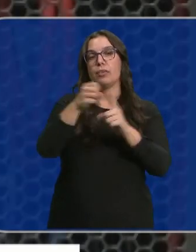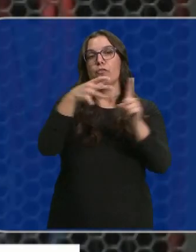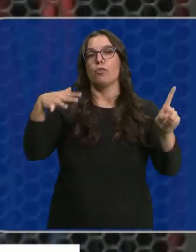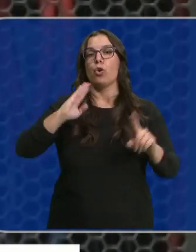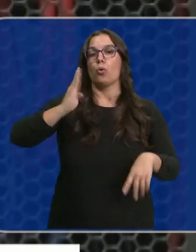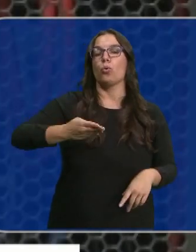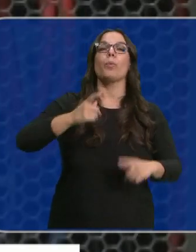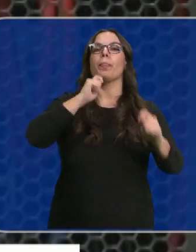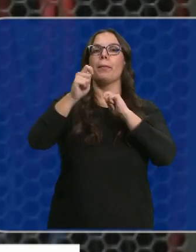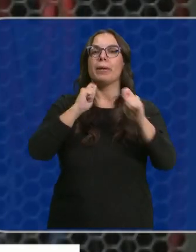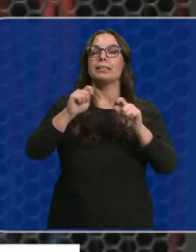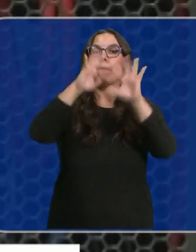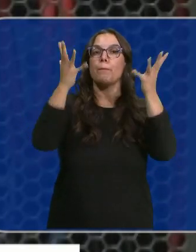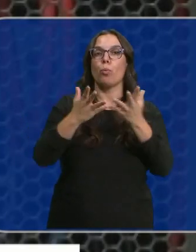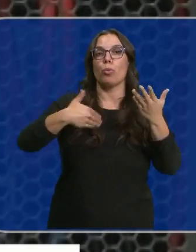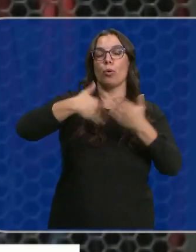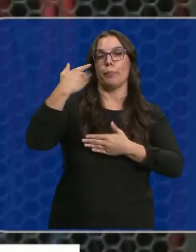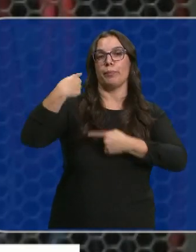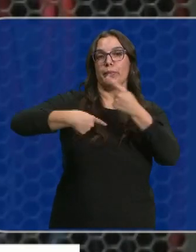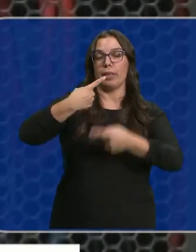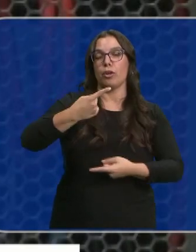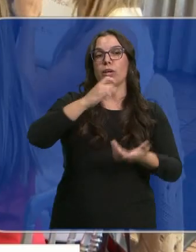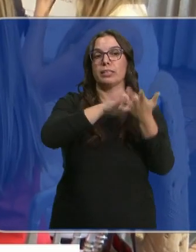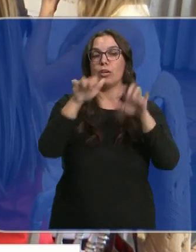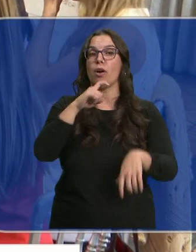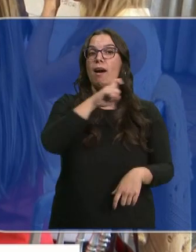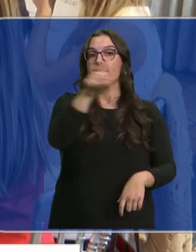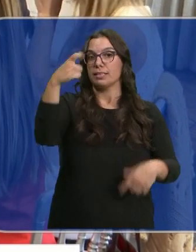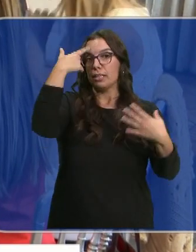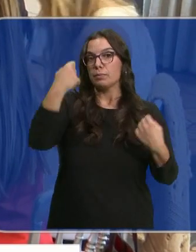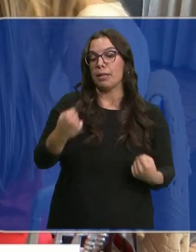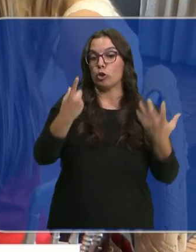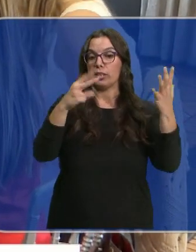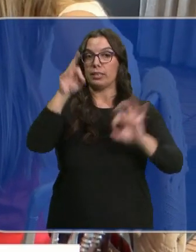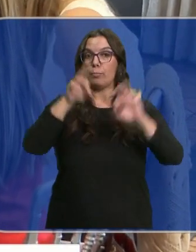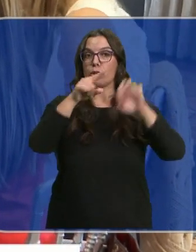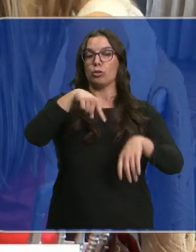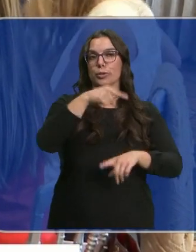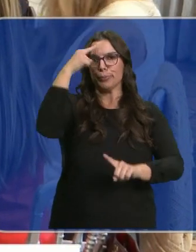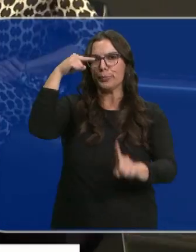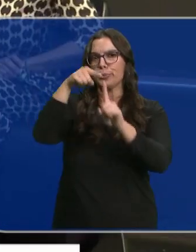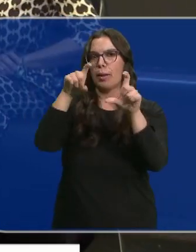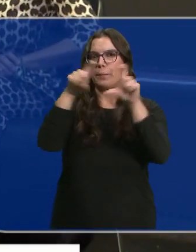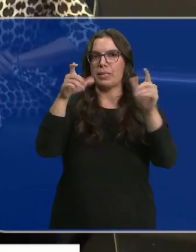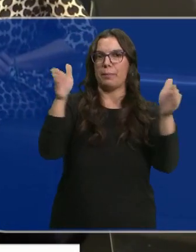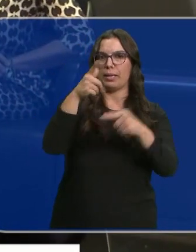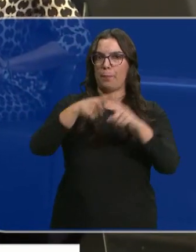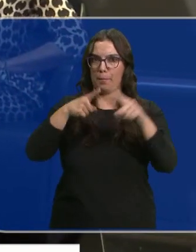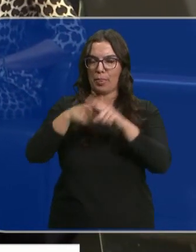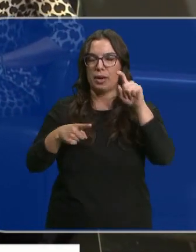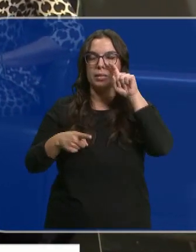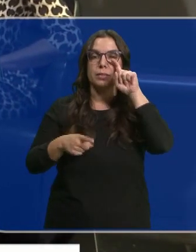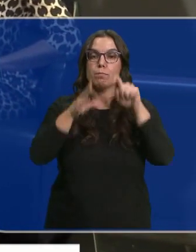Prensa del Mundo Diario de Castilla y León, los expertos han advertido de que el 70% de estos ataques se dirigen a pequeñas y medianas